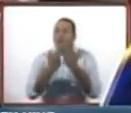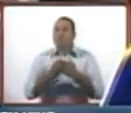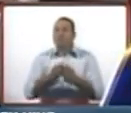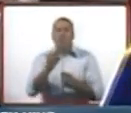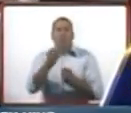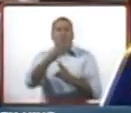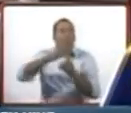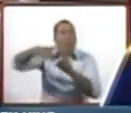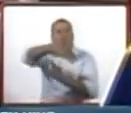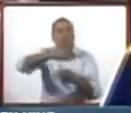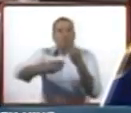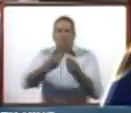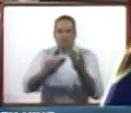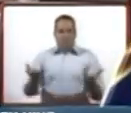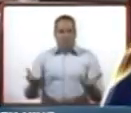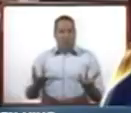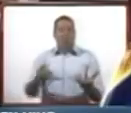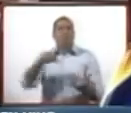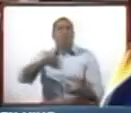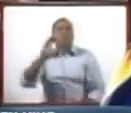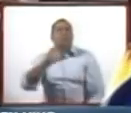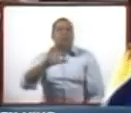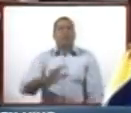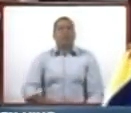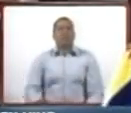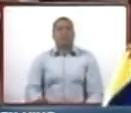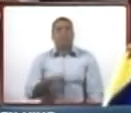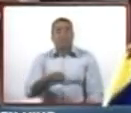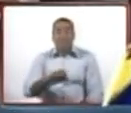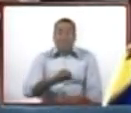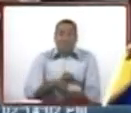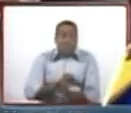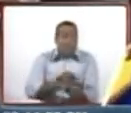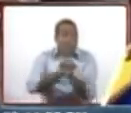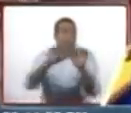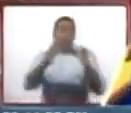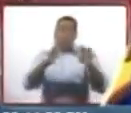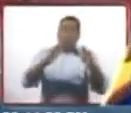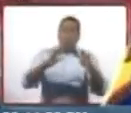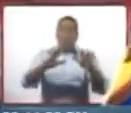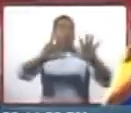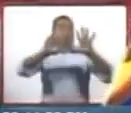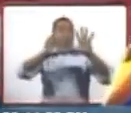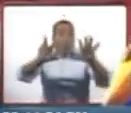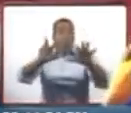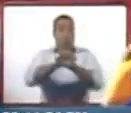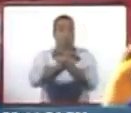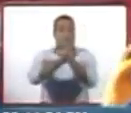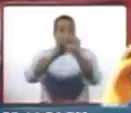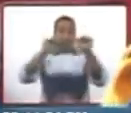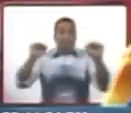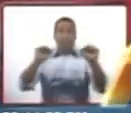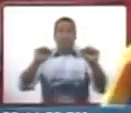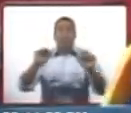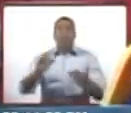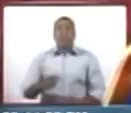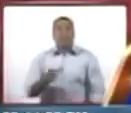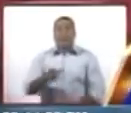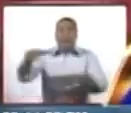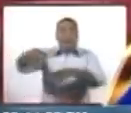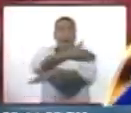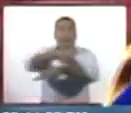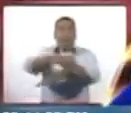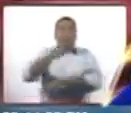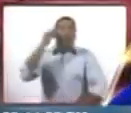se tiene en el centro de Caracas. Desde muy temprano, aproximadamente a las 8 de la mañana, ya la avenida Bolívar